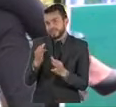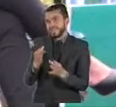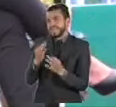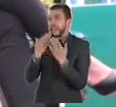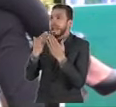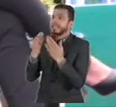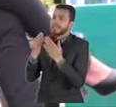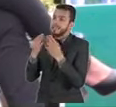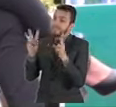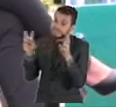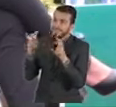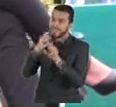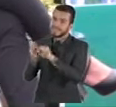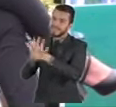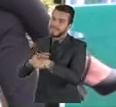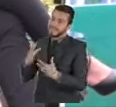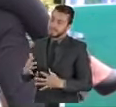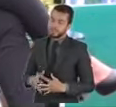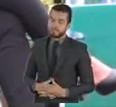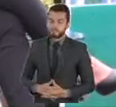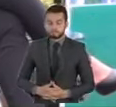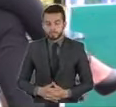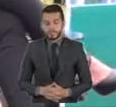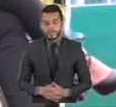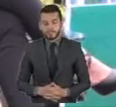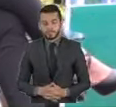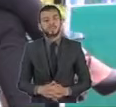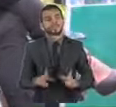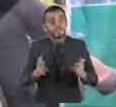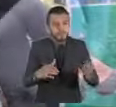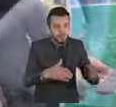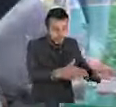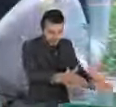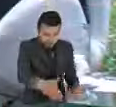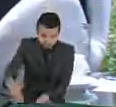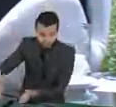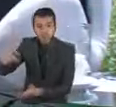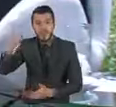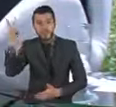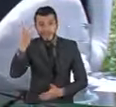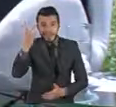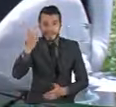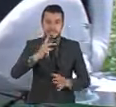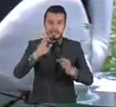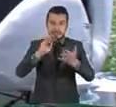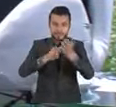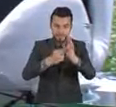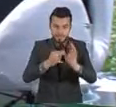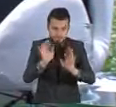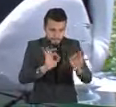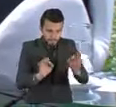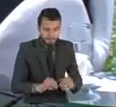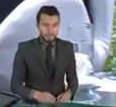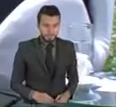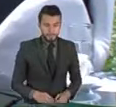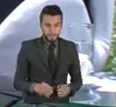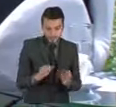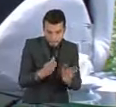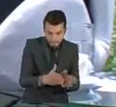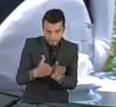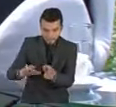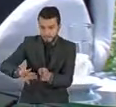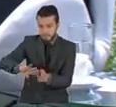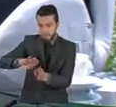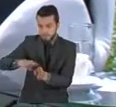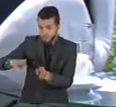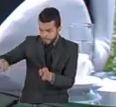hacer. Entonces, un corredor verde es un corredor que redistribuye el espacio, la calidad del espacio, entre los modos más